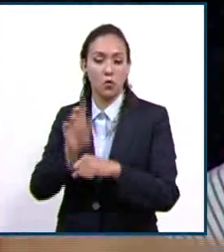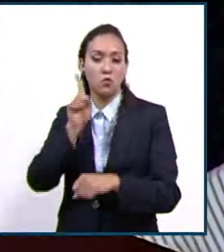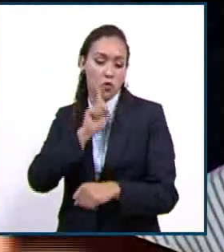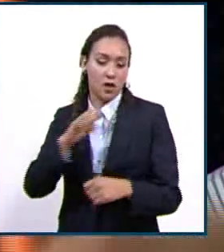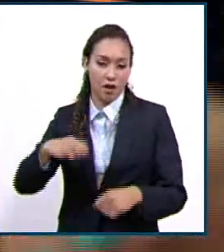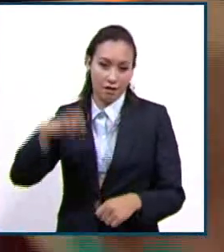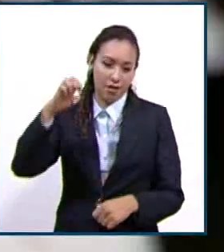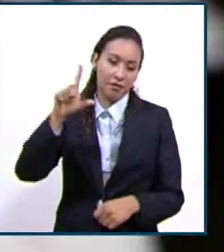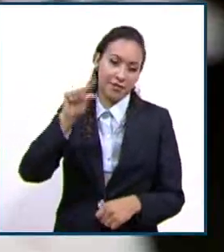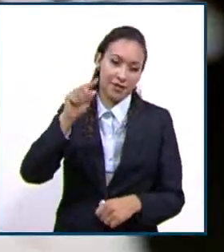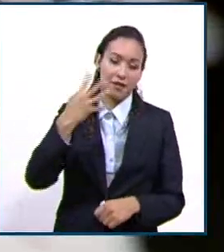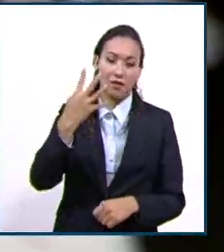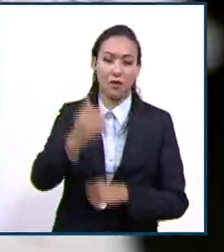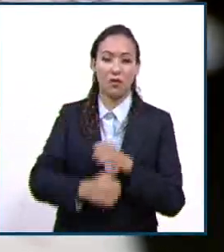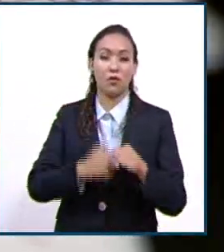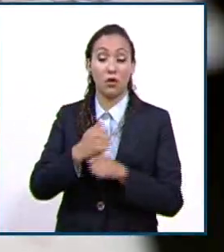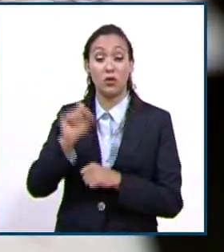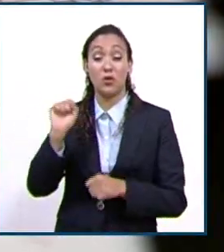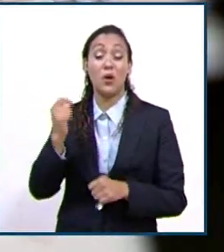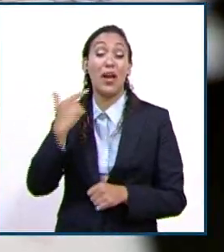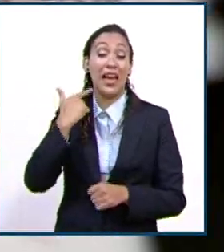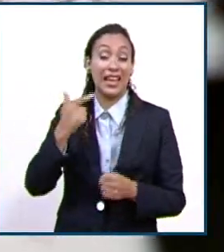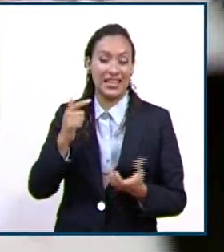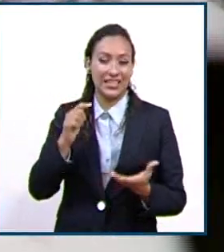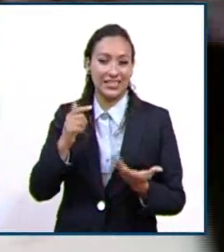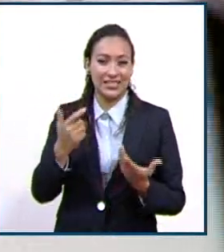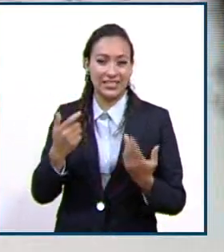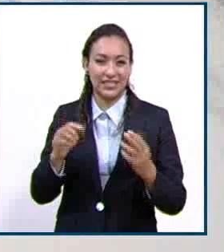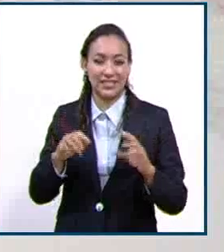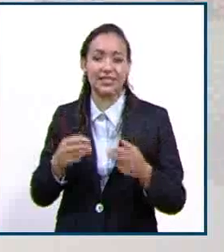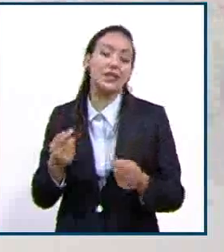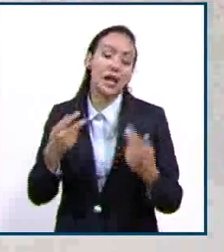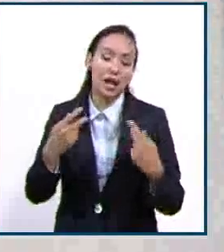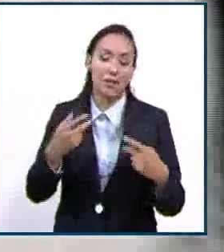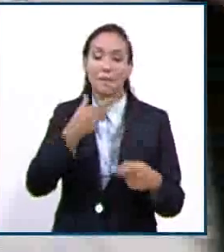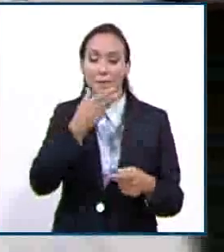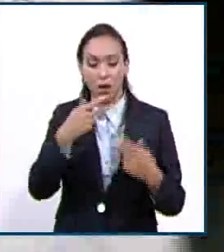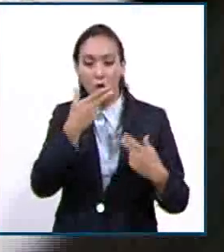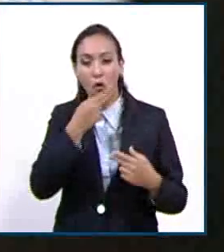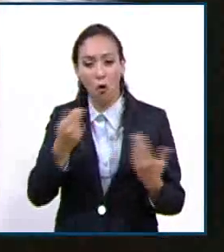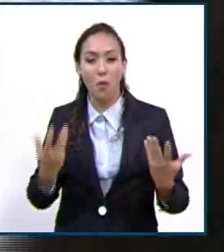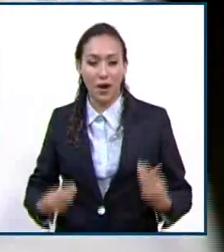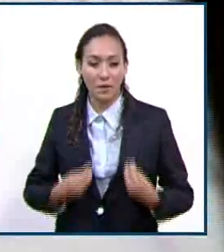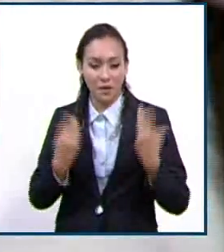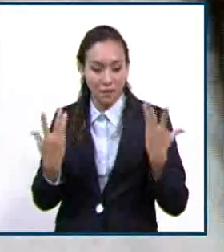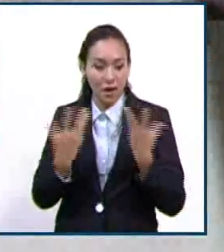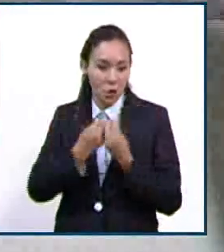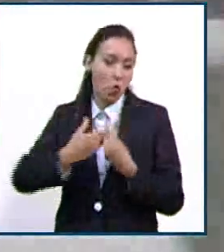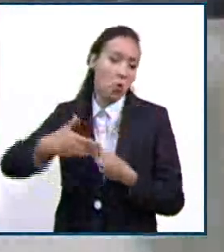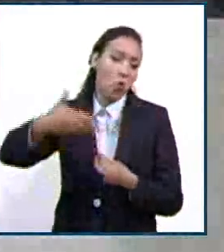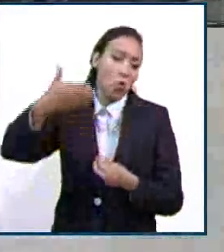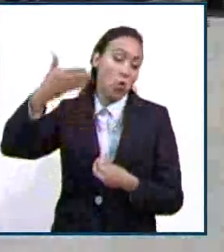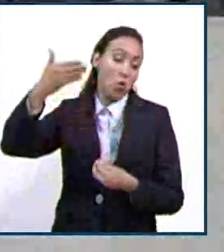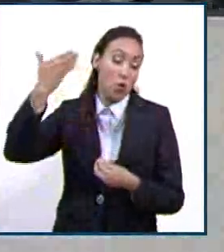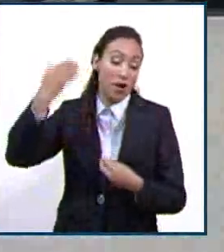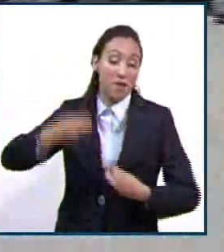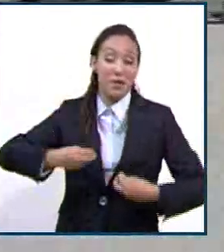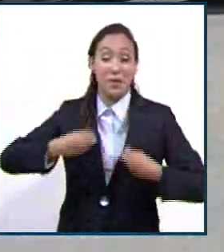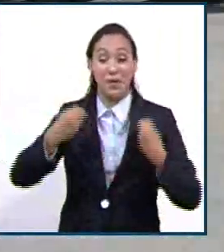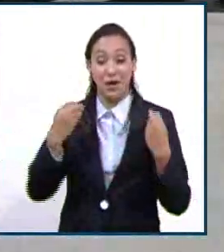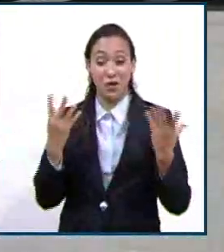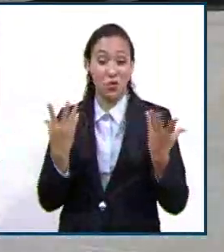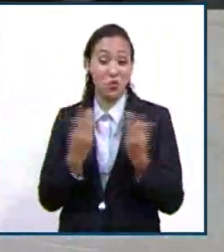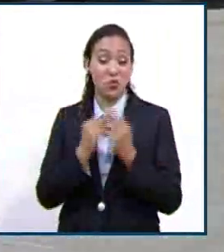años a quien su ex concubino trató de despojar del 50% de las tierras adquiridas durante el tiempo que duró la